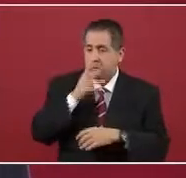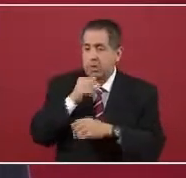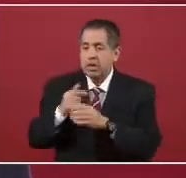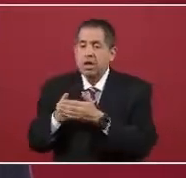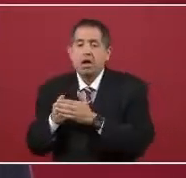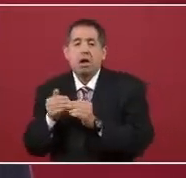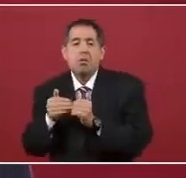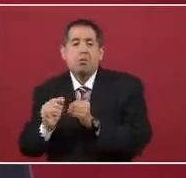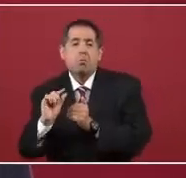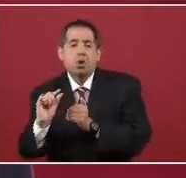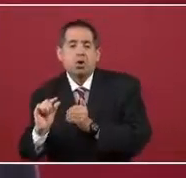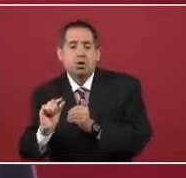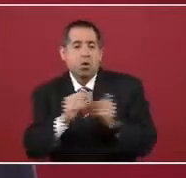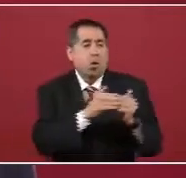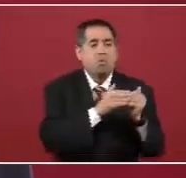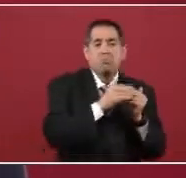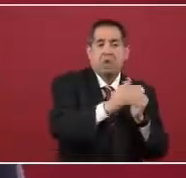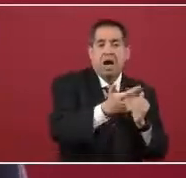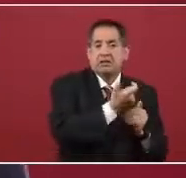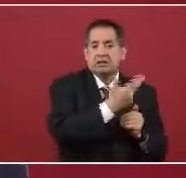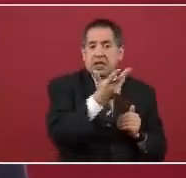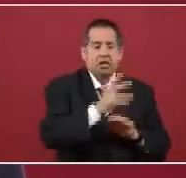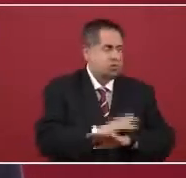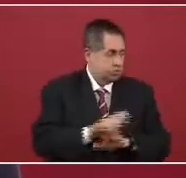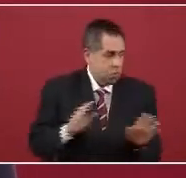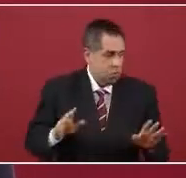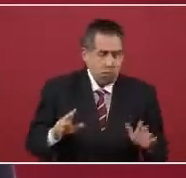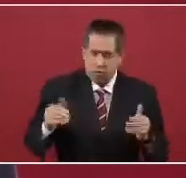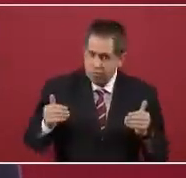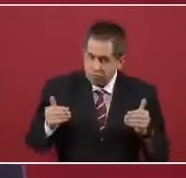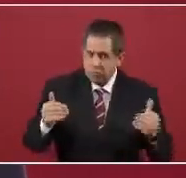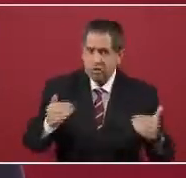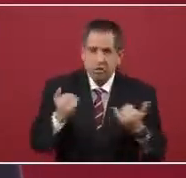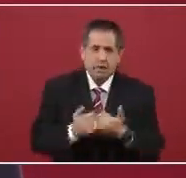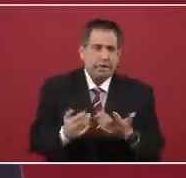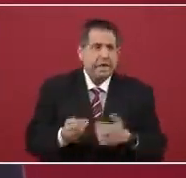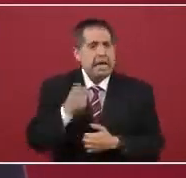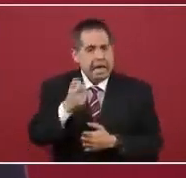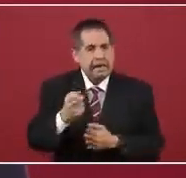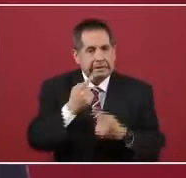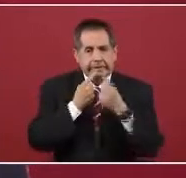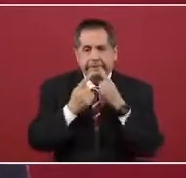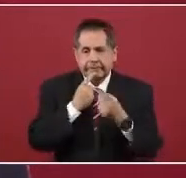neoliberal? Entonces, en esa negociación de salario,